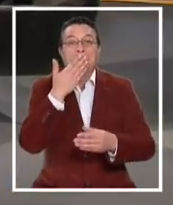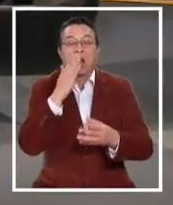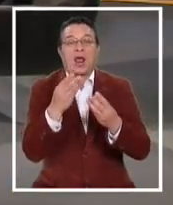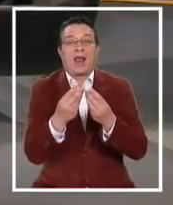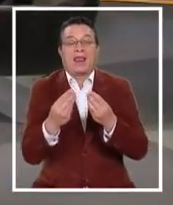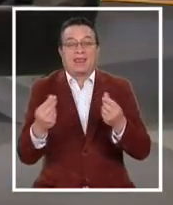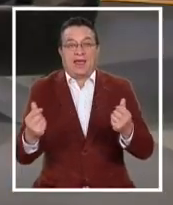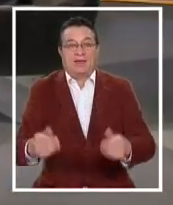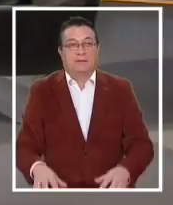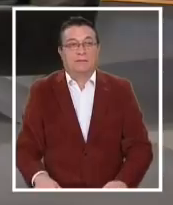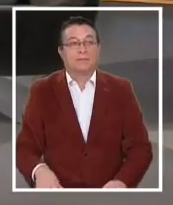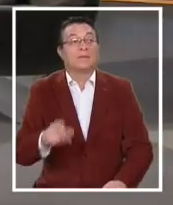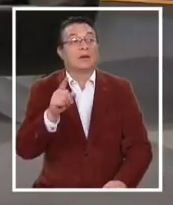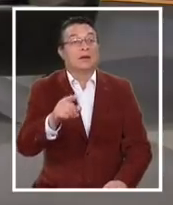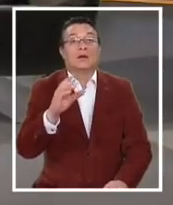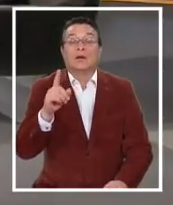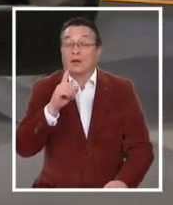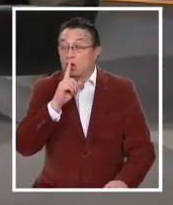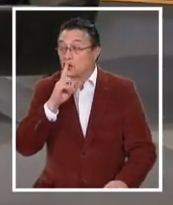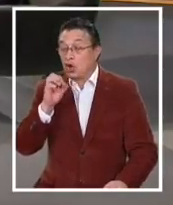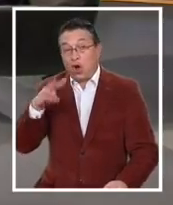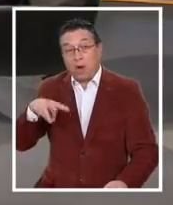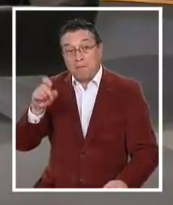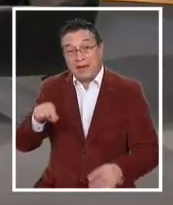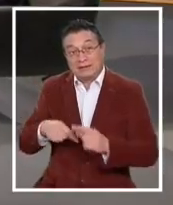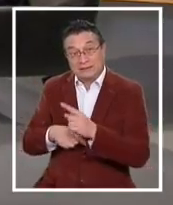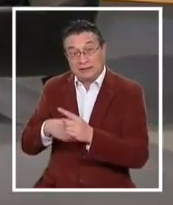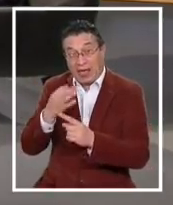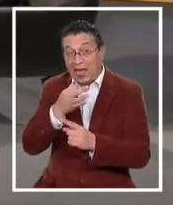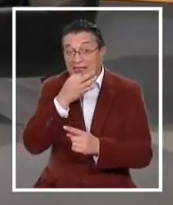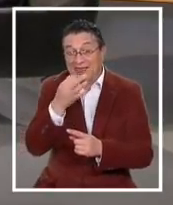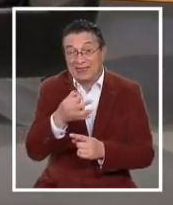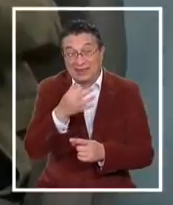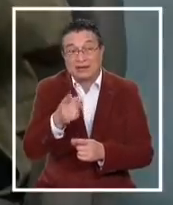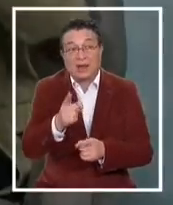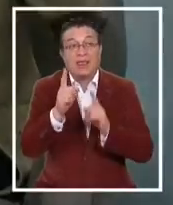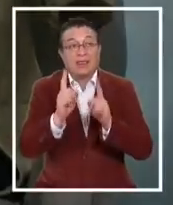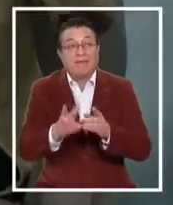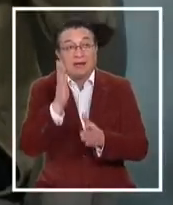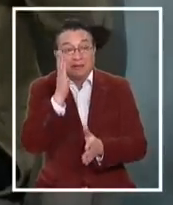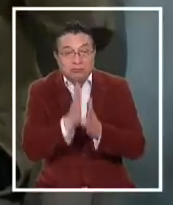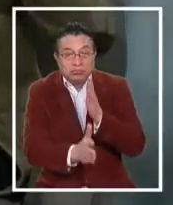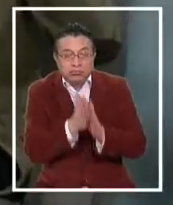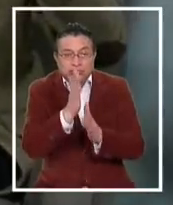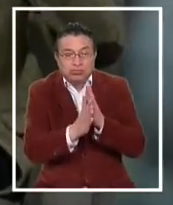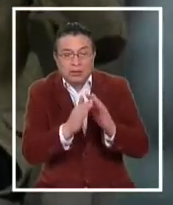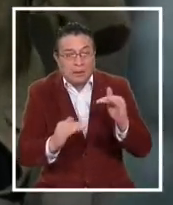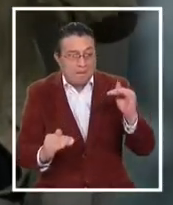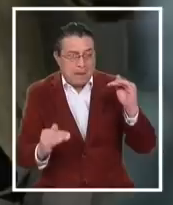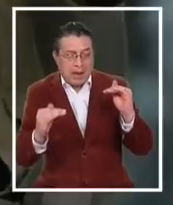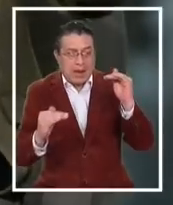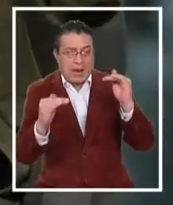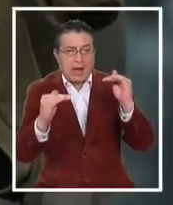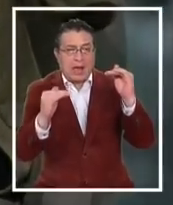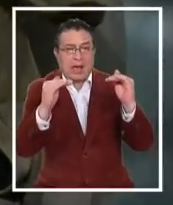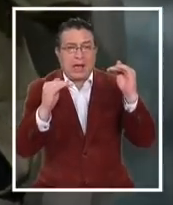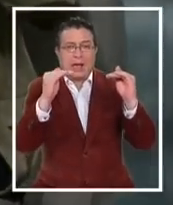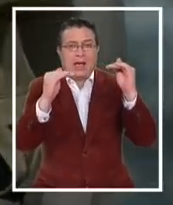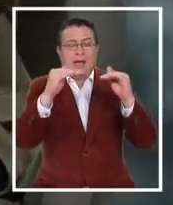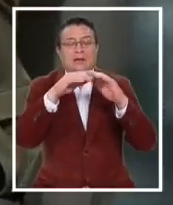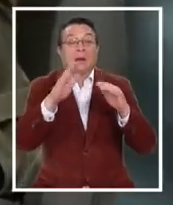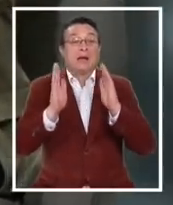atención posible. Claudia, Tomás dice que hay que tratar de apurarse para empatar, entre comillas, cuando hagan los efectos